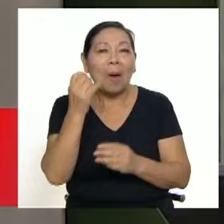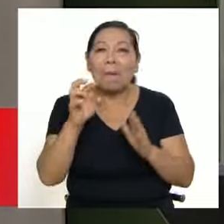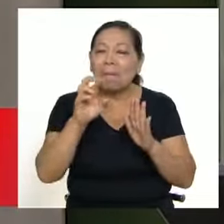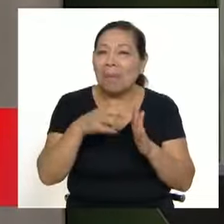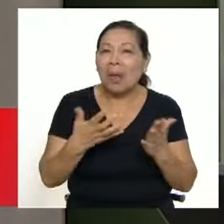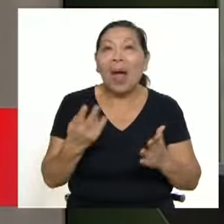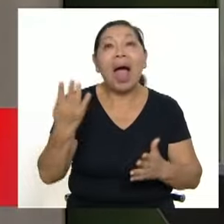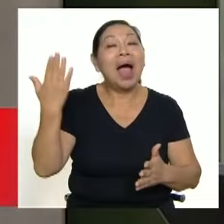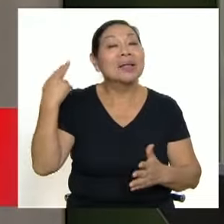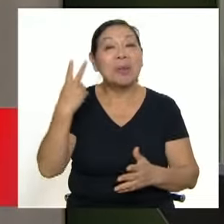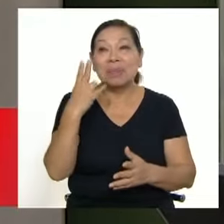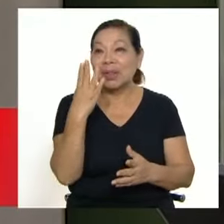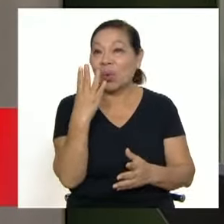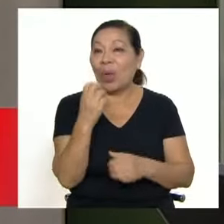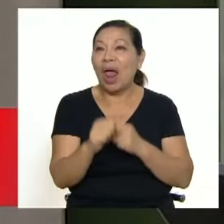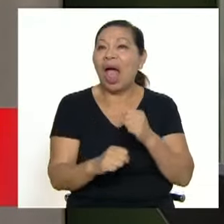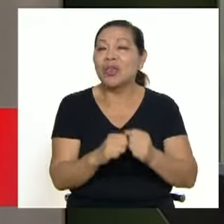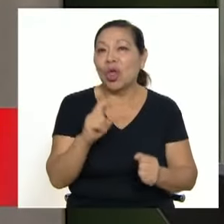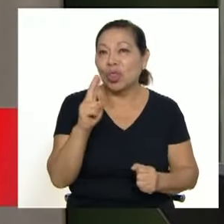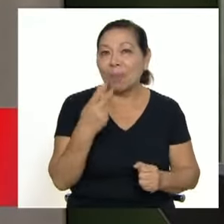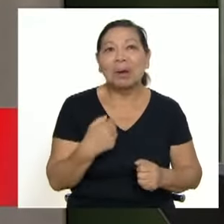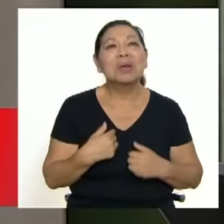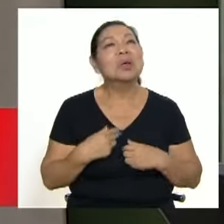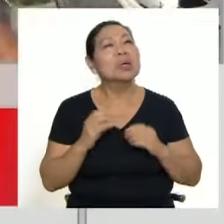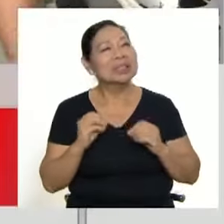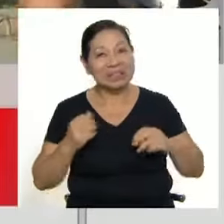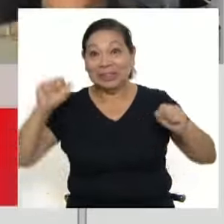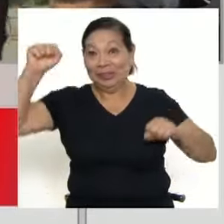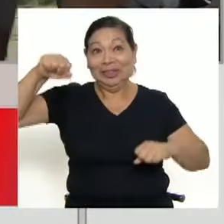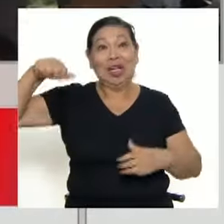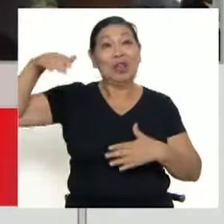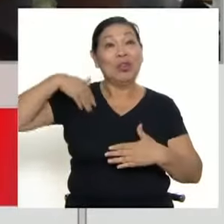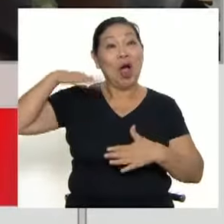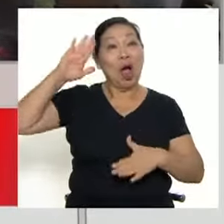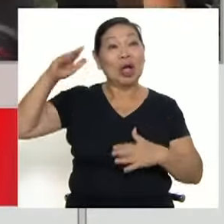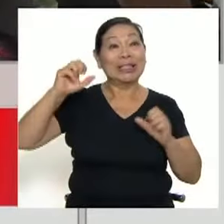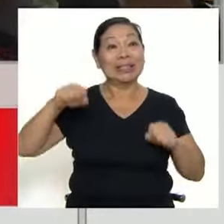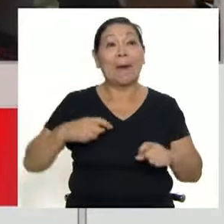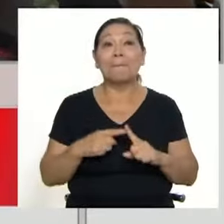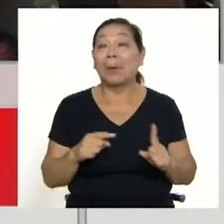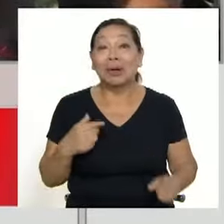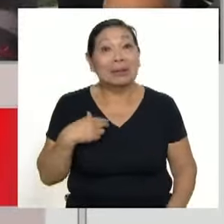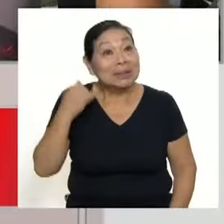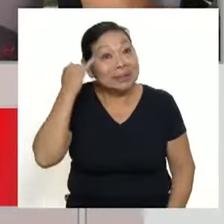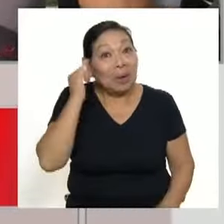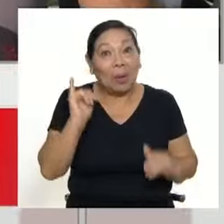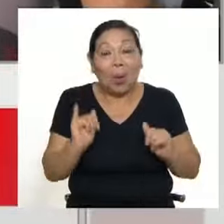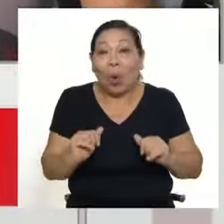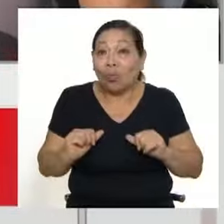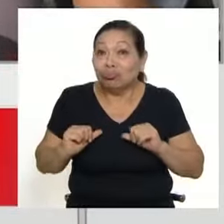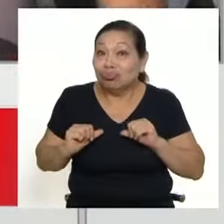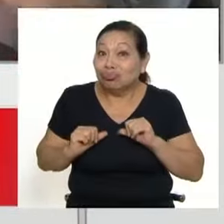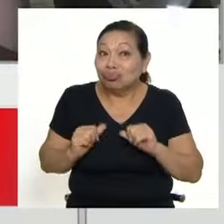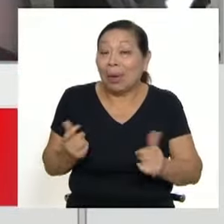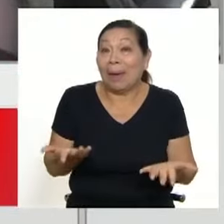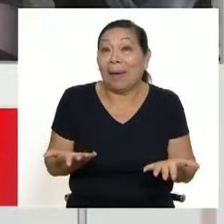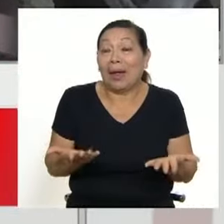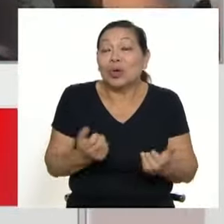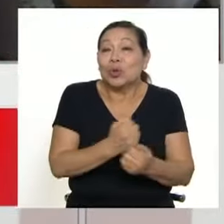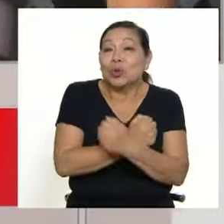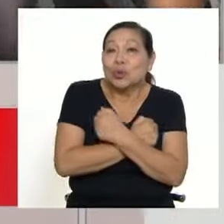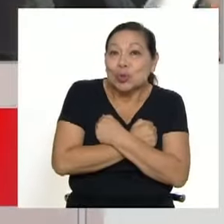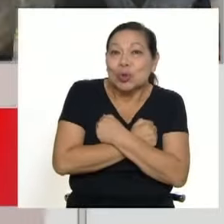hace 24 años, en el año 2000, yo me apunté y dije, ya, lo hacemos, ¿no? Pero no imaginé que nos íbamos a convertir en este programa